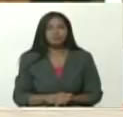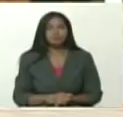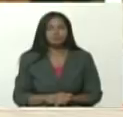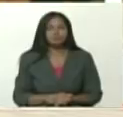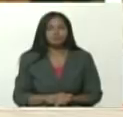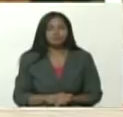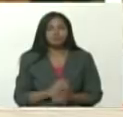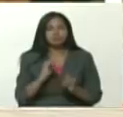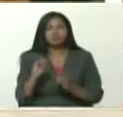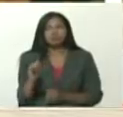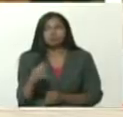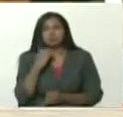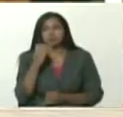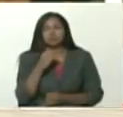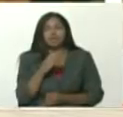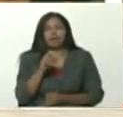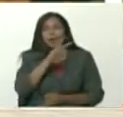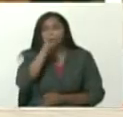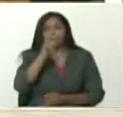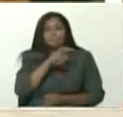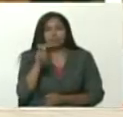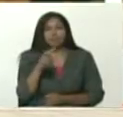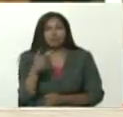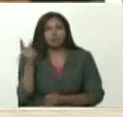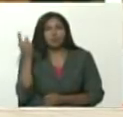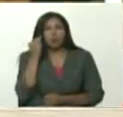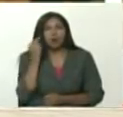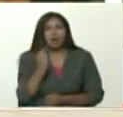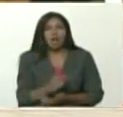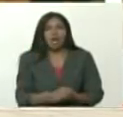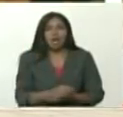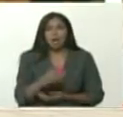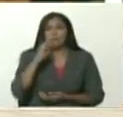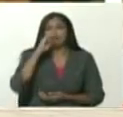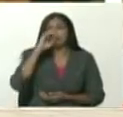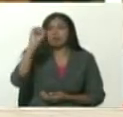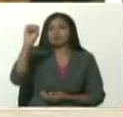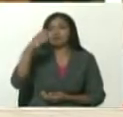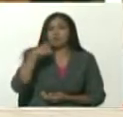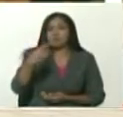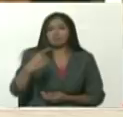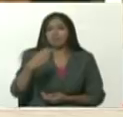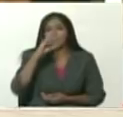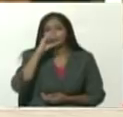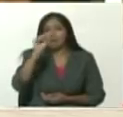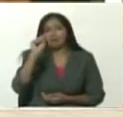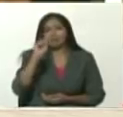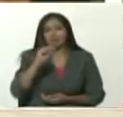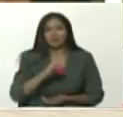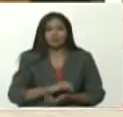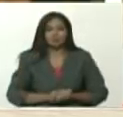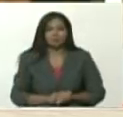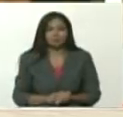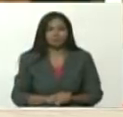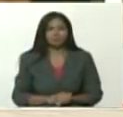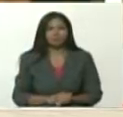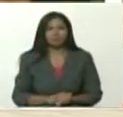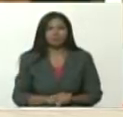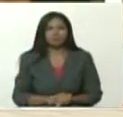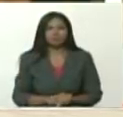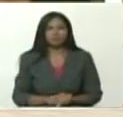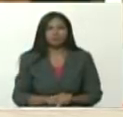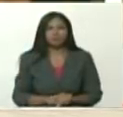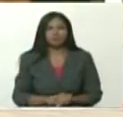Y por allá en una pizzería salió una señora, ¡Maduro! Me dijo, ¡Maduro, bambino!